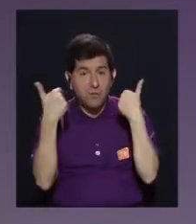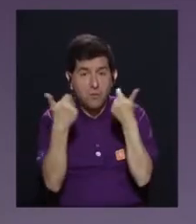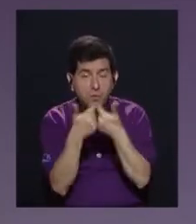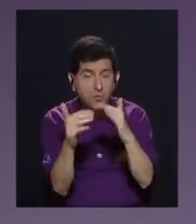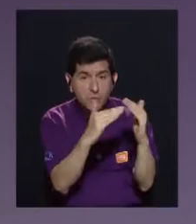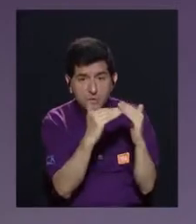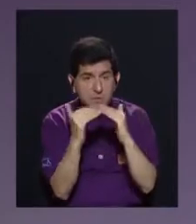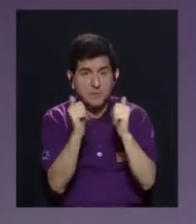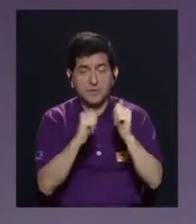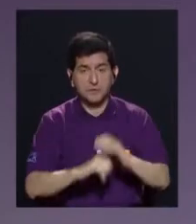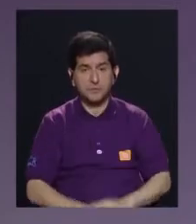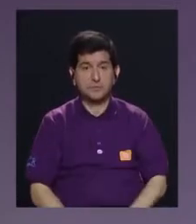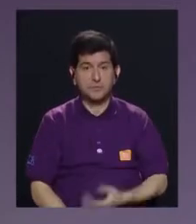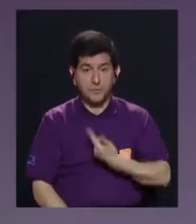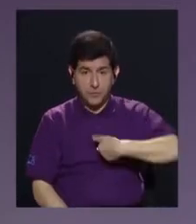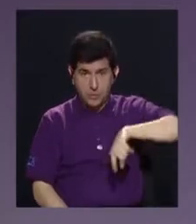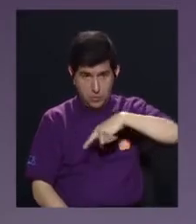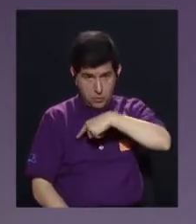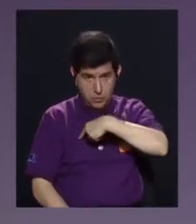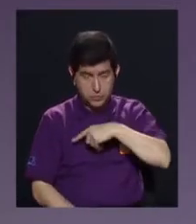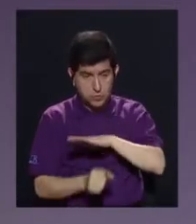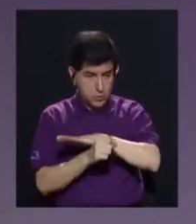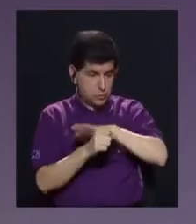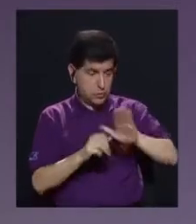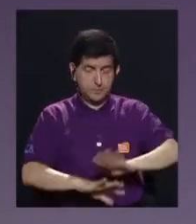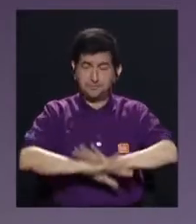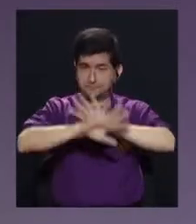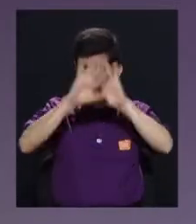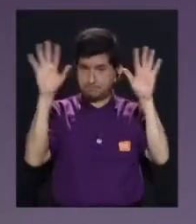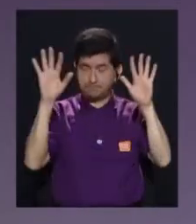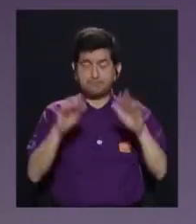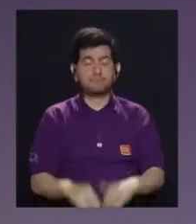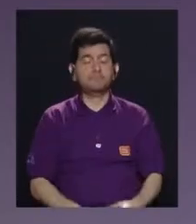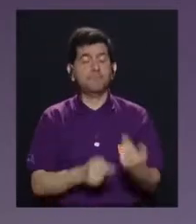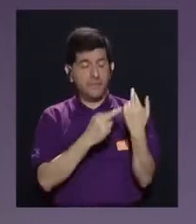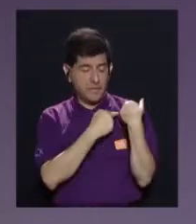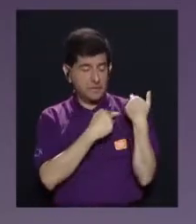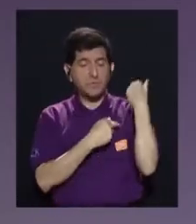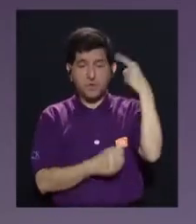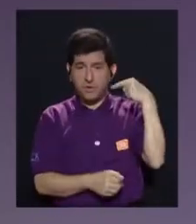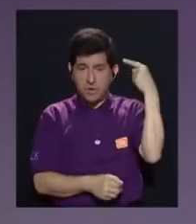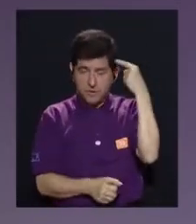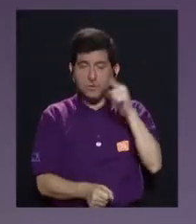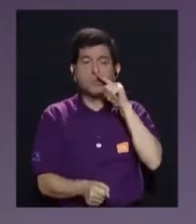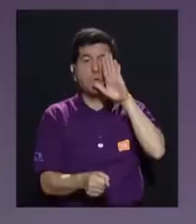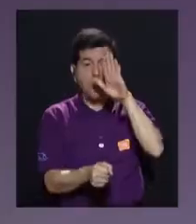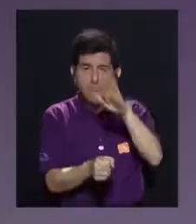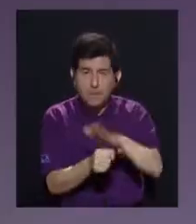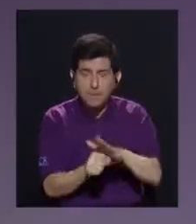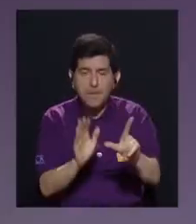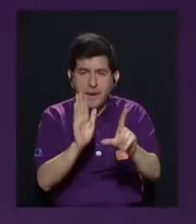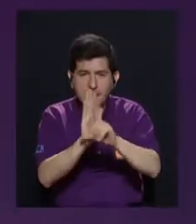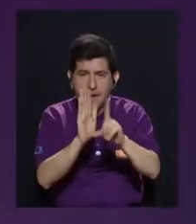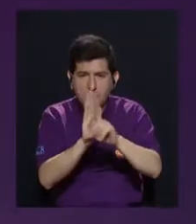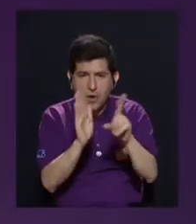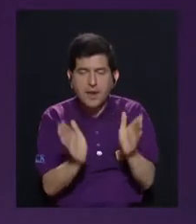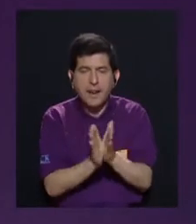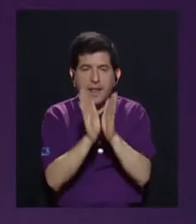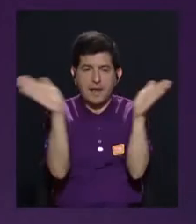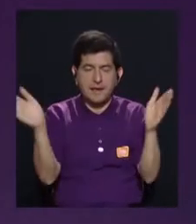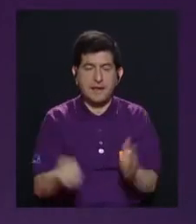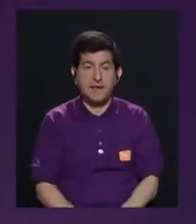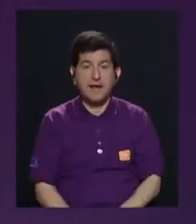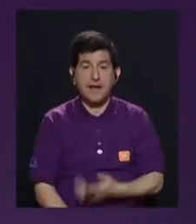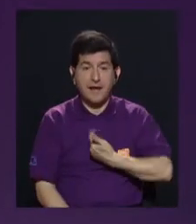de la población nosotros hemos sido absolutamente claros sobre la responsabilidad del estado de cumplir con la legislación general si